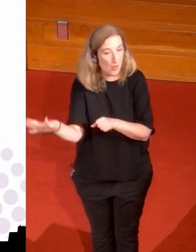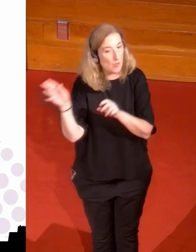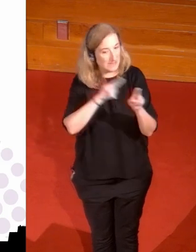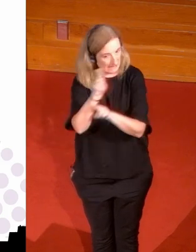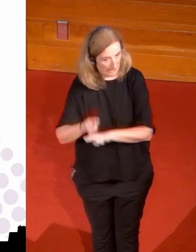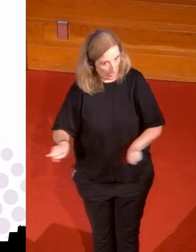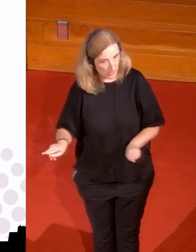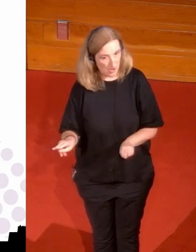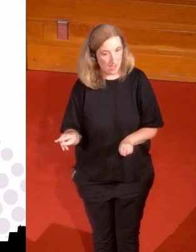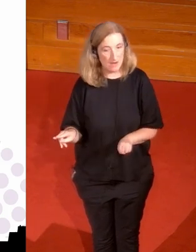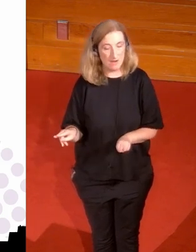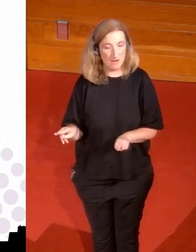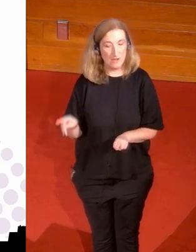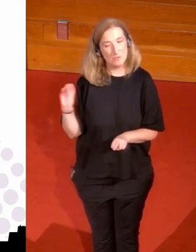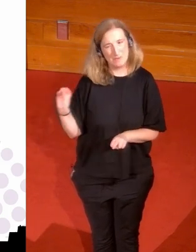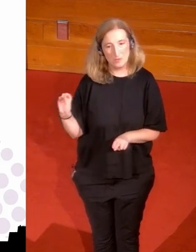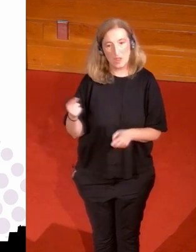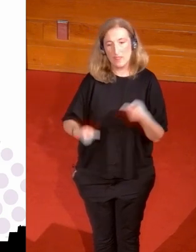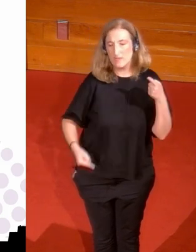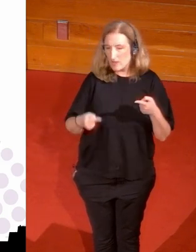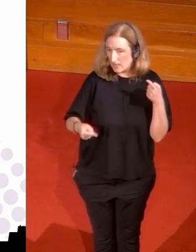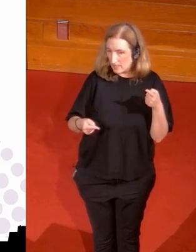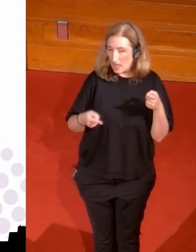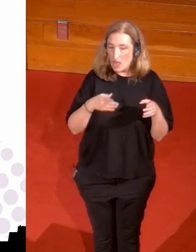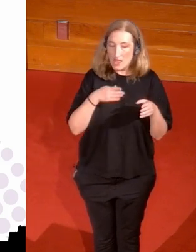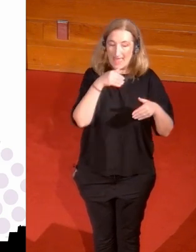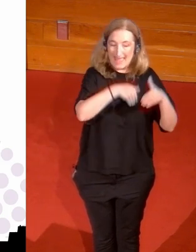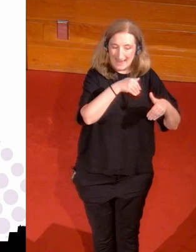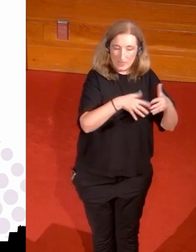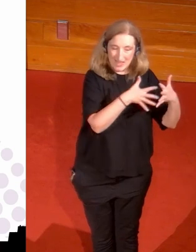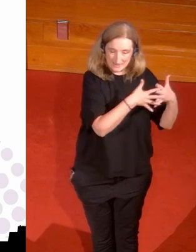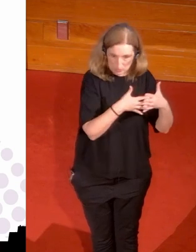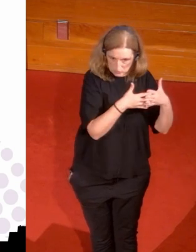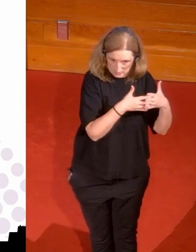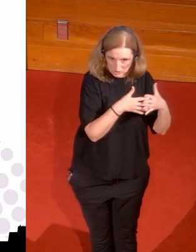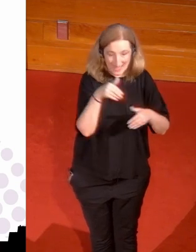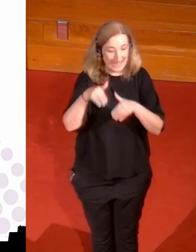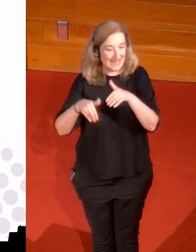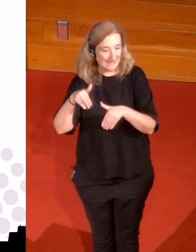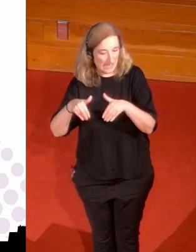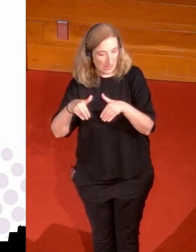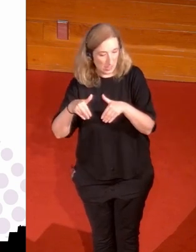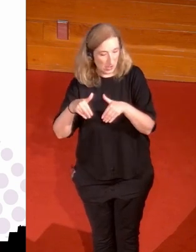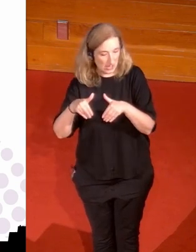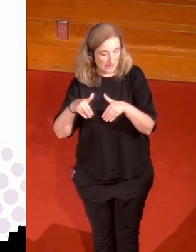internacionales te quiero preguntar sobre las diferencias de cubrir las elecciones estadounidenses y las